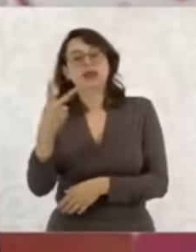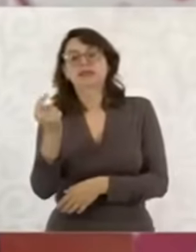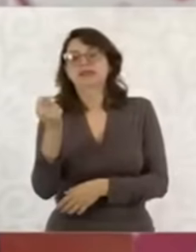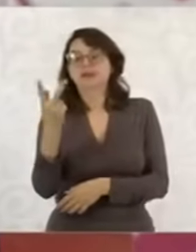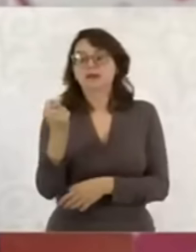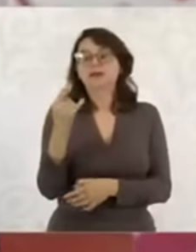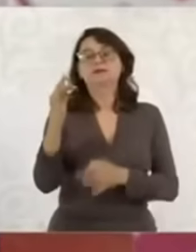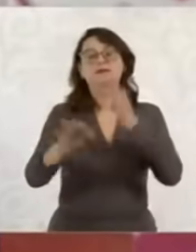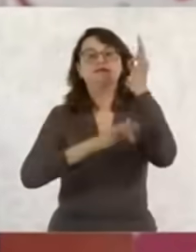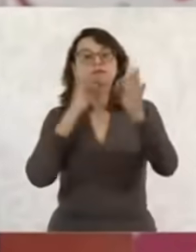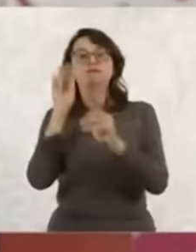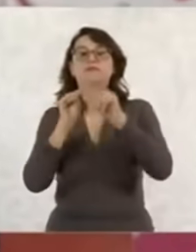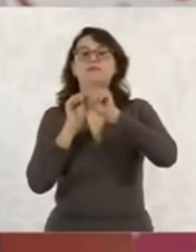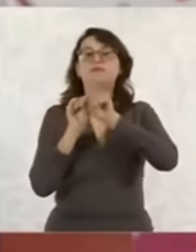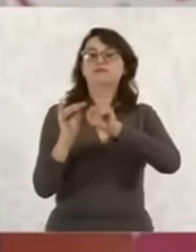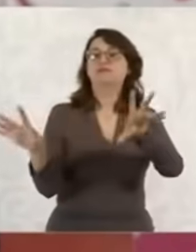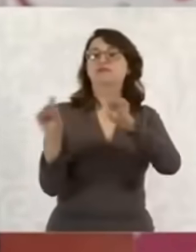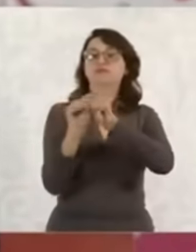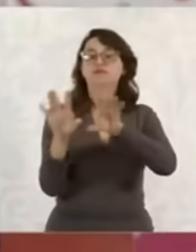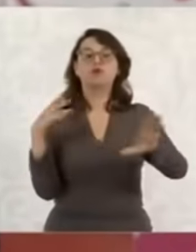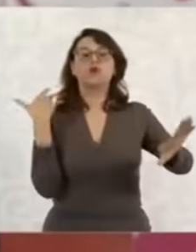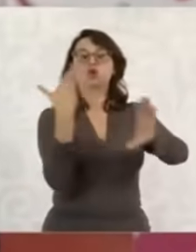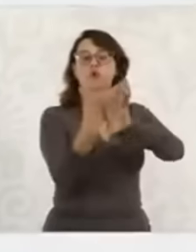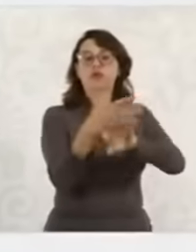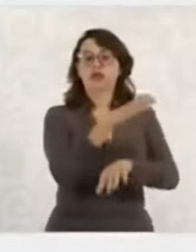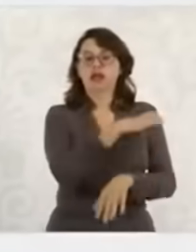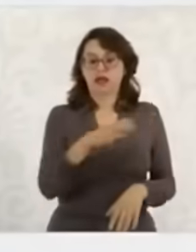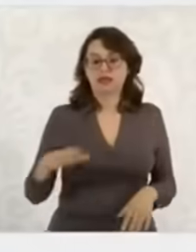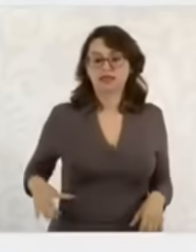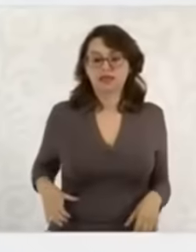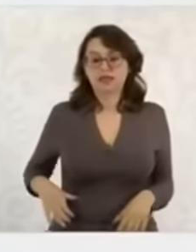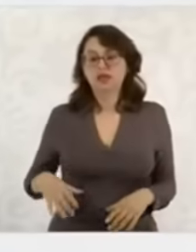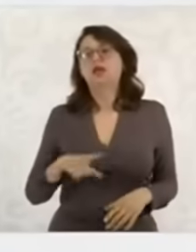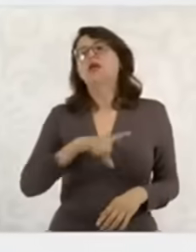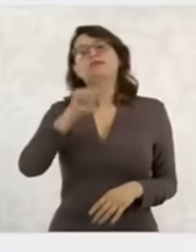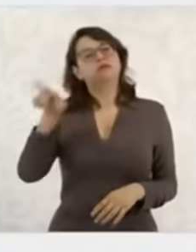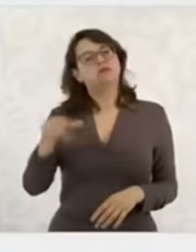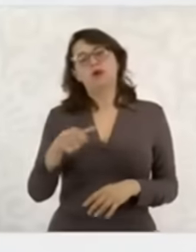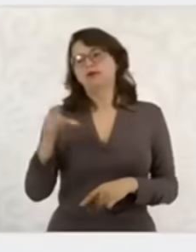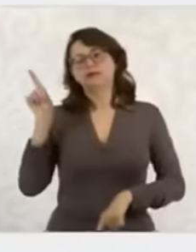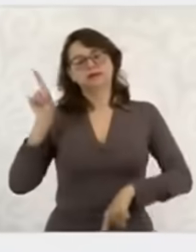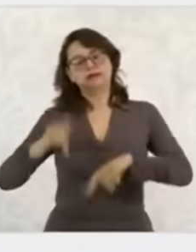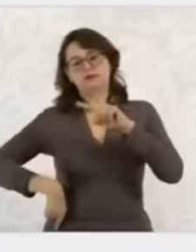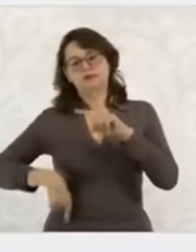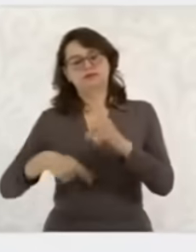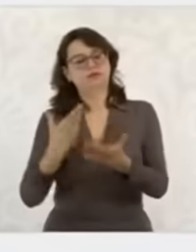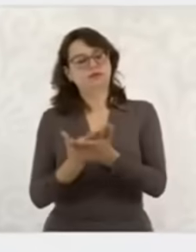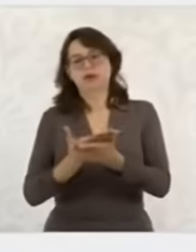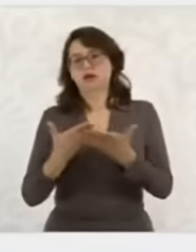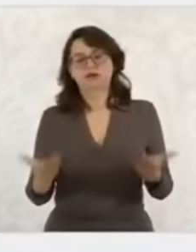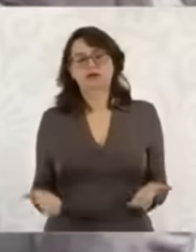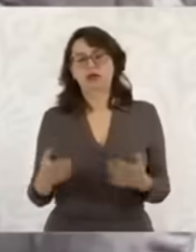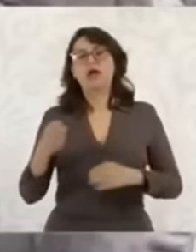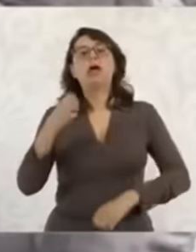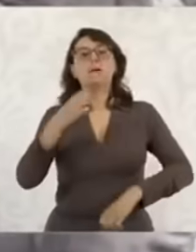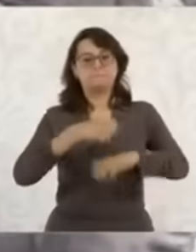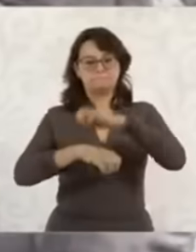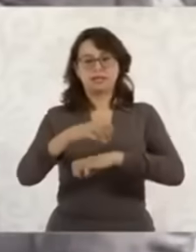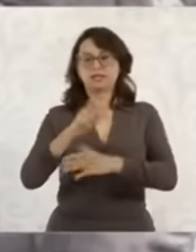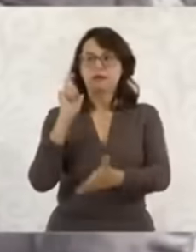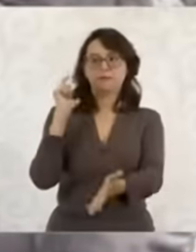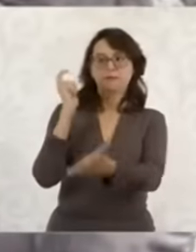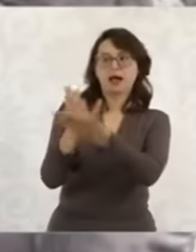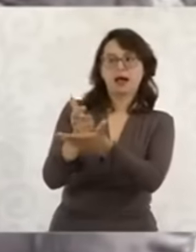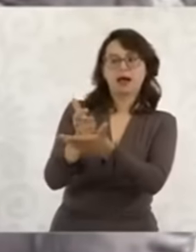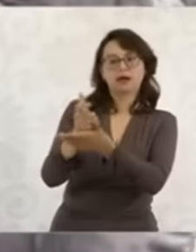de algún candidato en los medios. Después se hizo ilegal y por eso hoy solamente son tiempos oficiales en